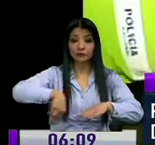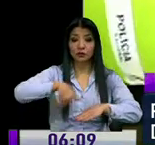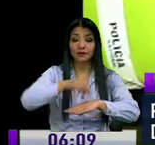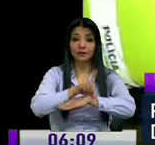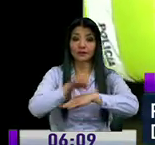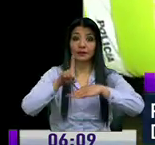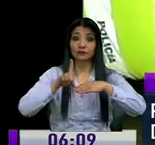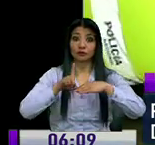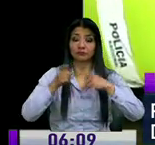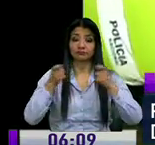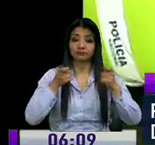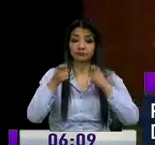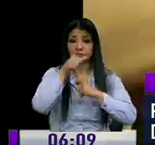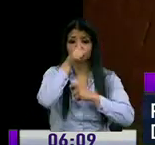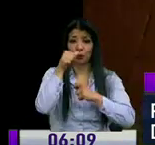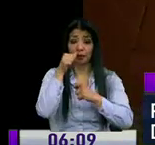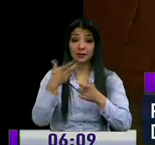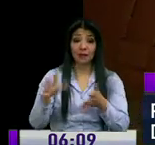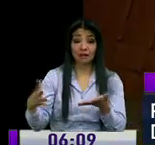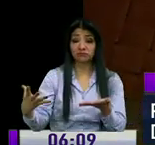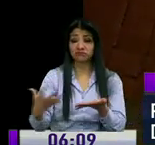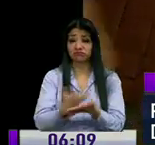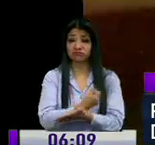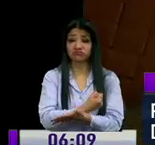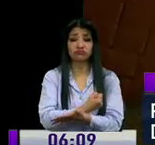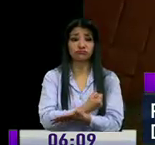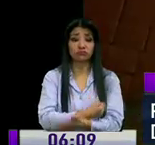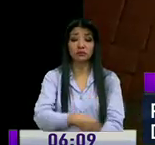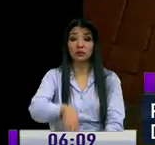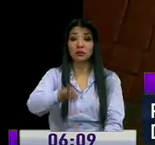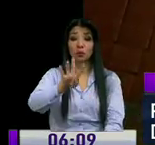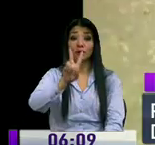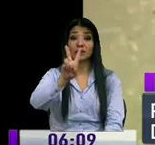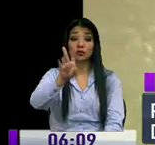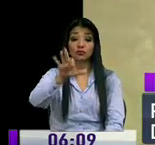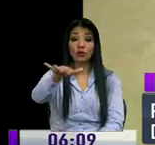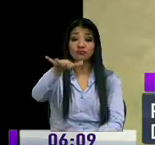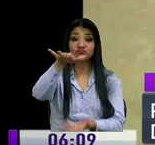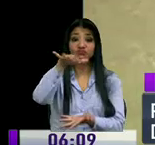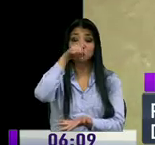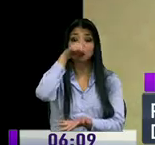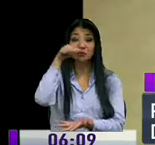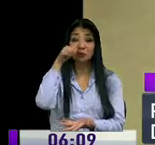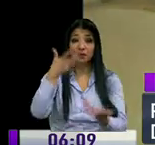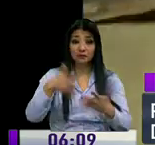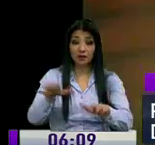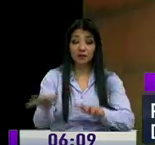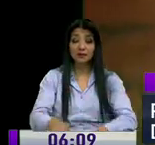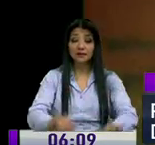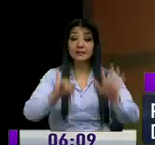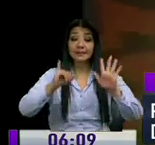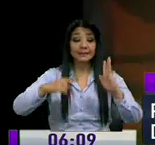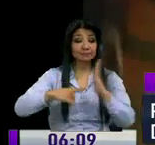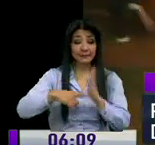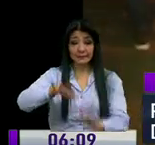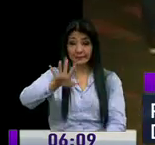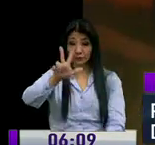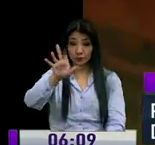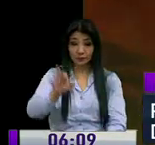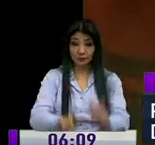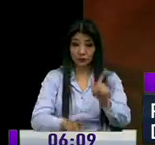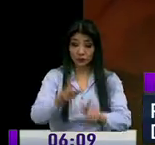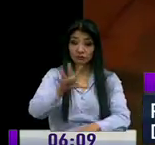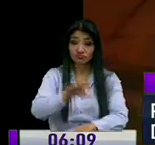Antinarcóticos ha decomisado en lo que va del año 42 toneladas de droga, 6.539 detenidos